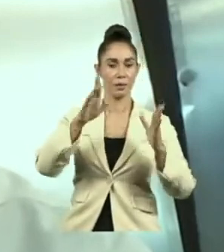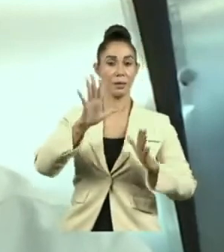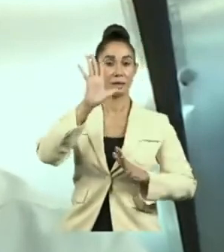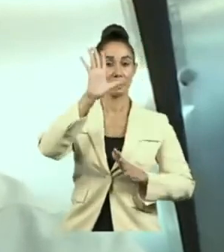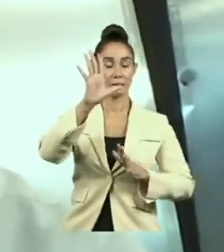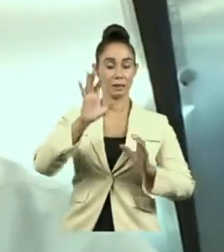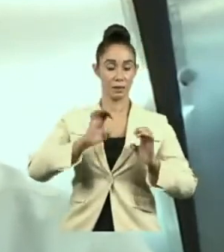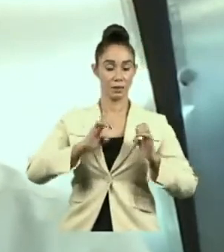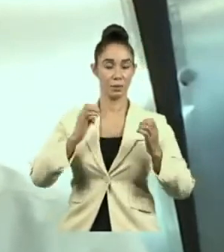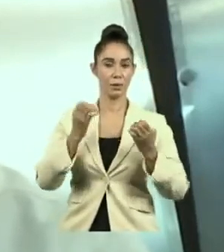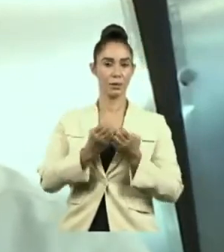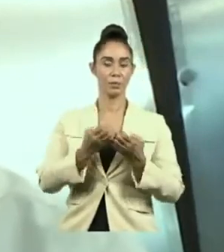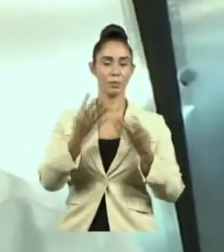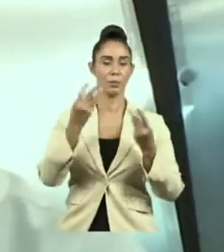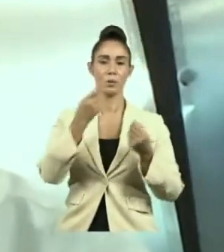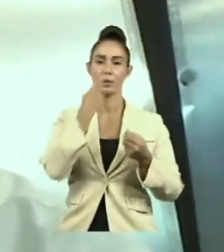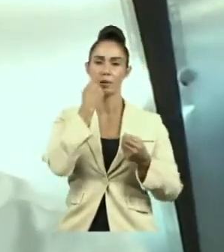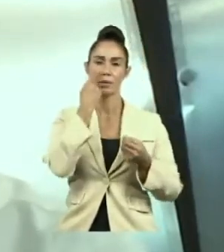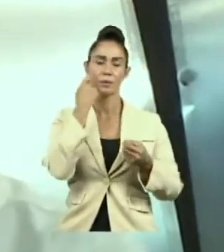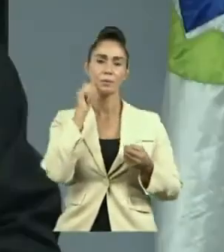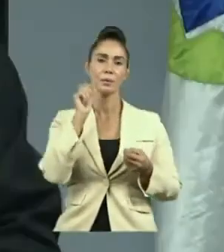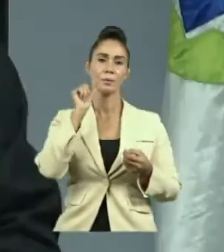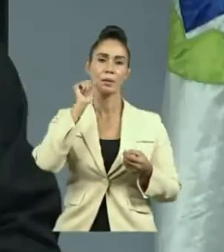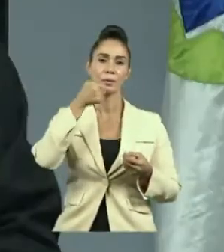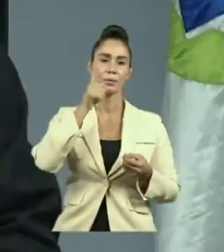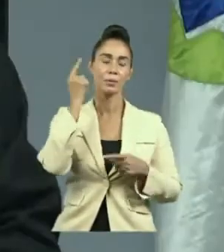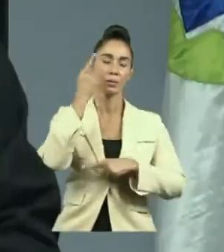capacidad diaria de hacer pruebas